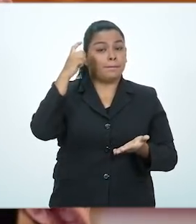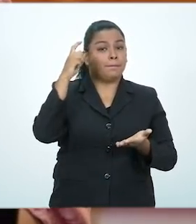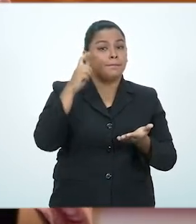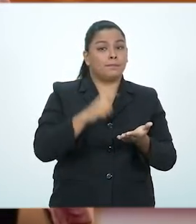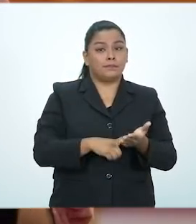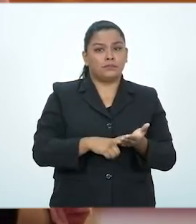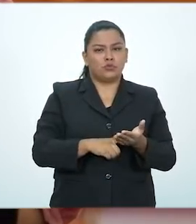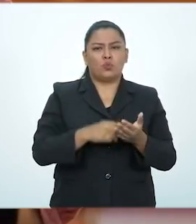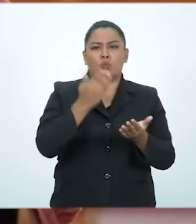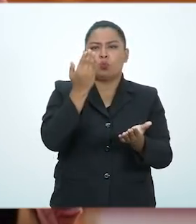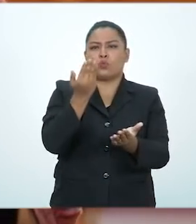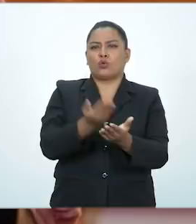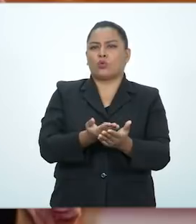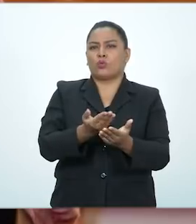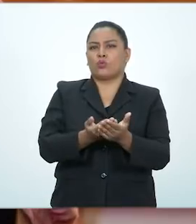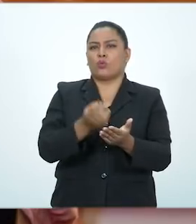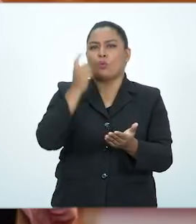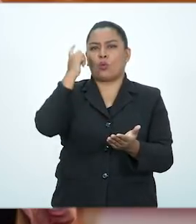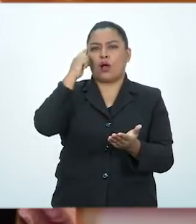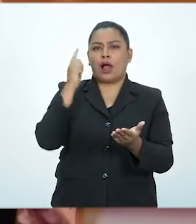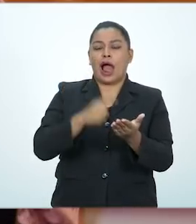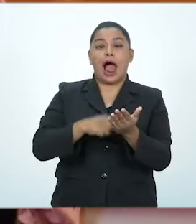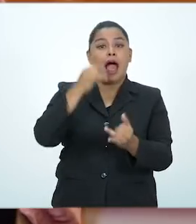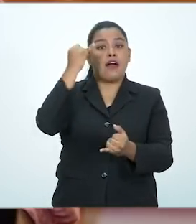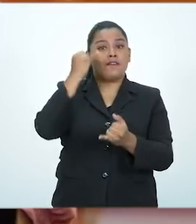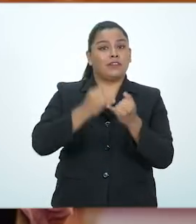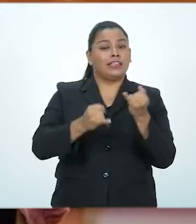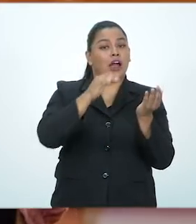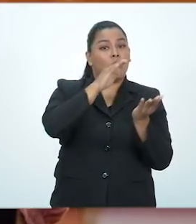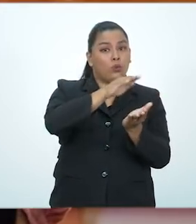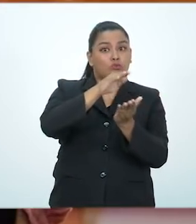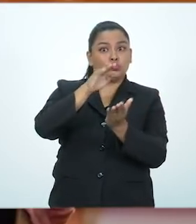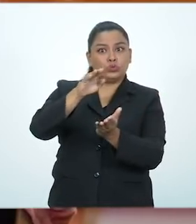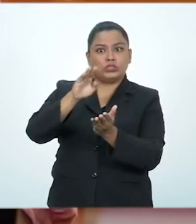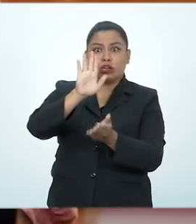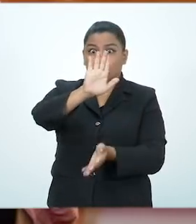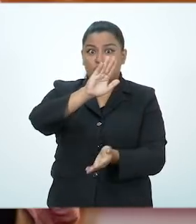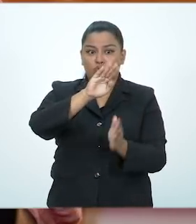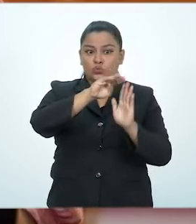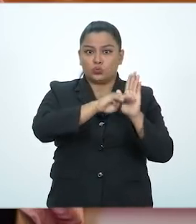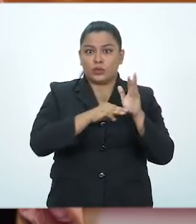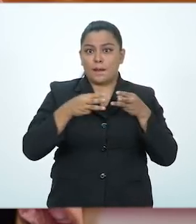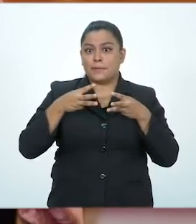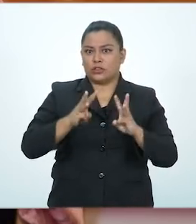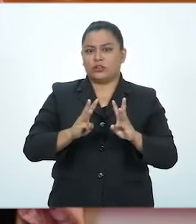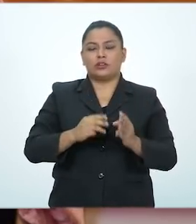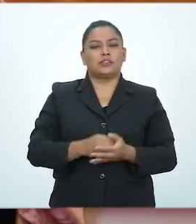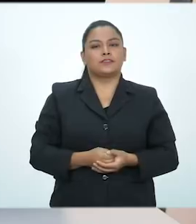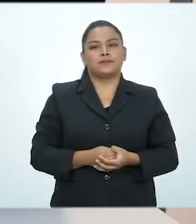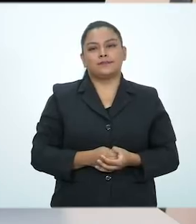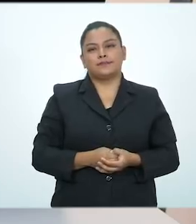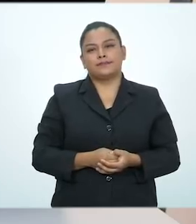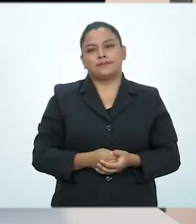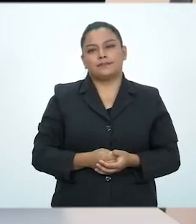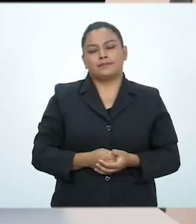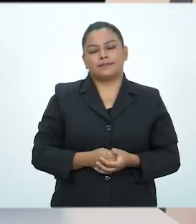de unidad se ha propuesto una prueba al final de cada unidad en sus guías metodológicas.